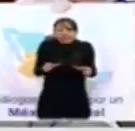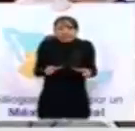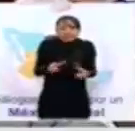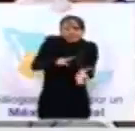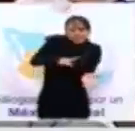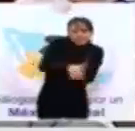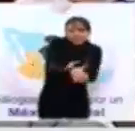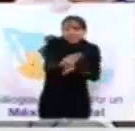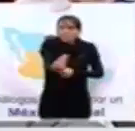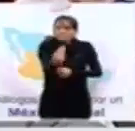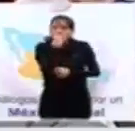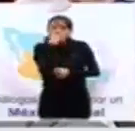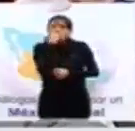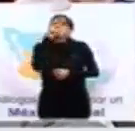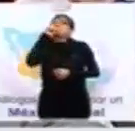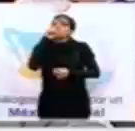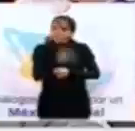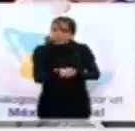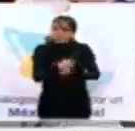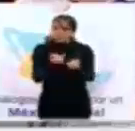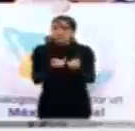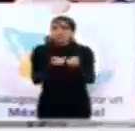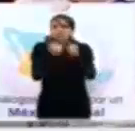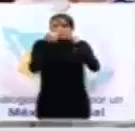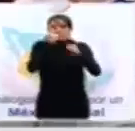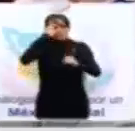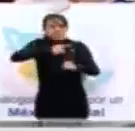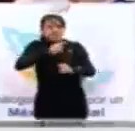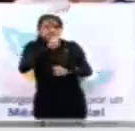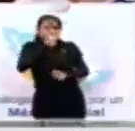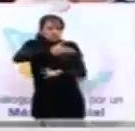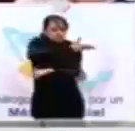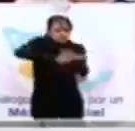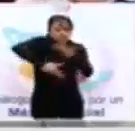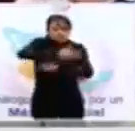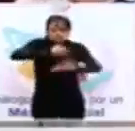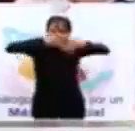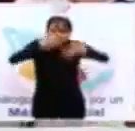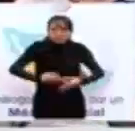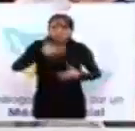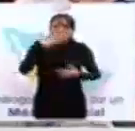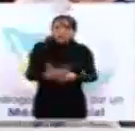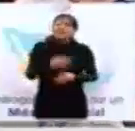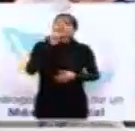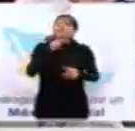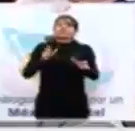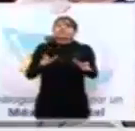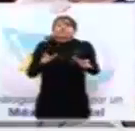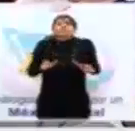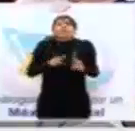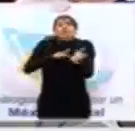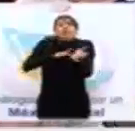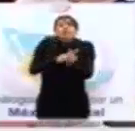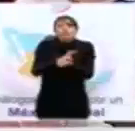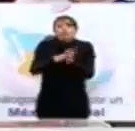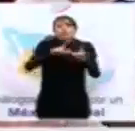alimentaria, de soberanía incluso alimentaria, de soberanía y seguridad